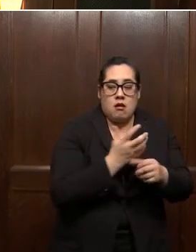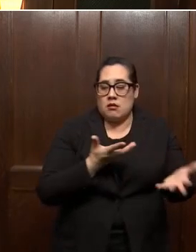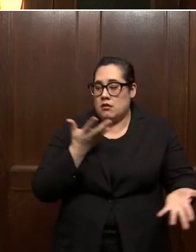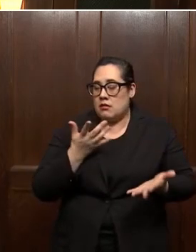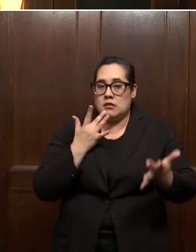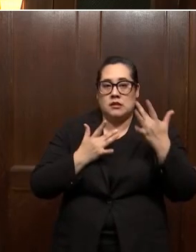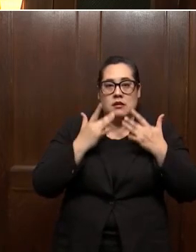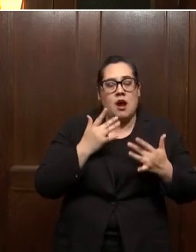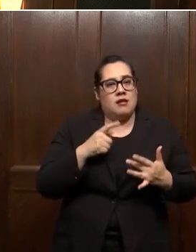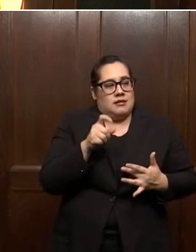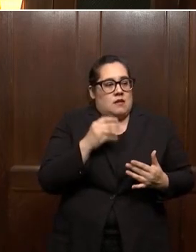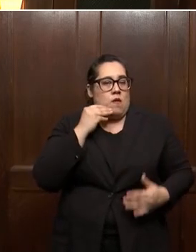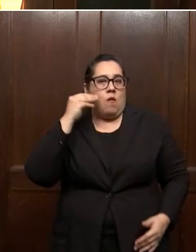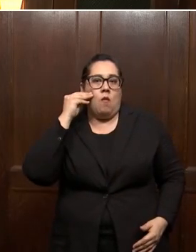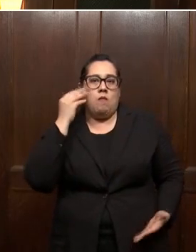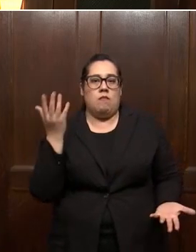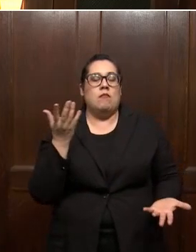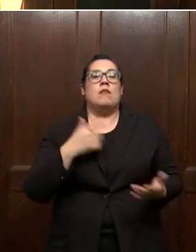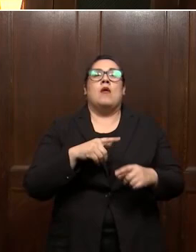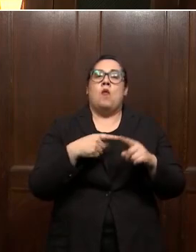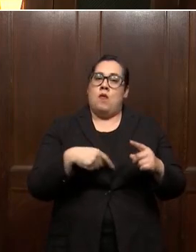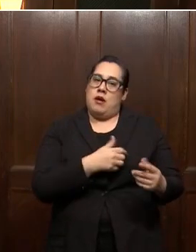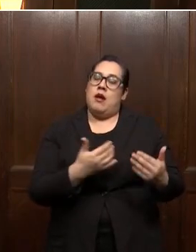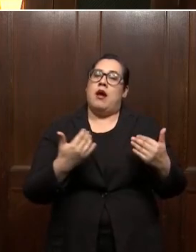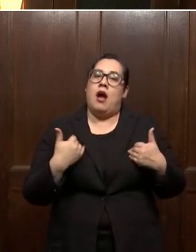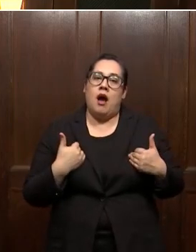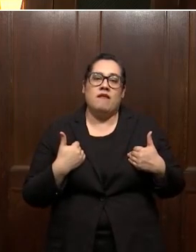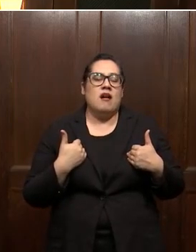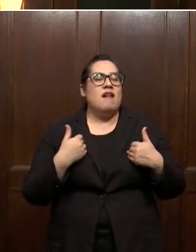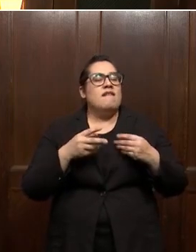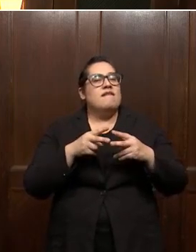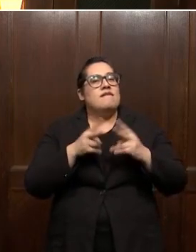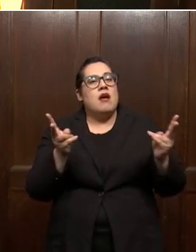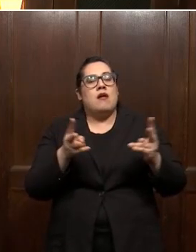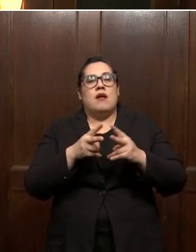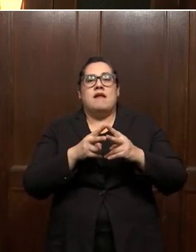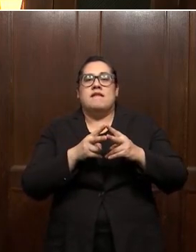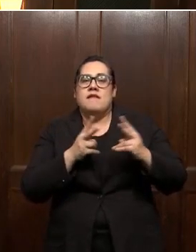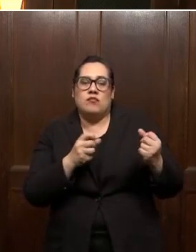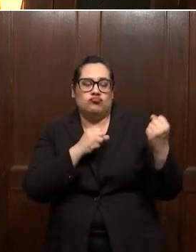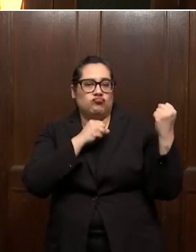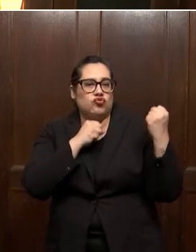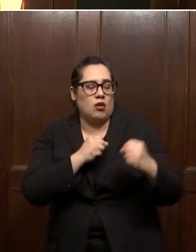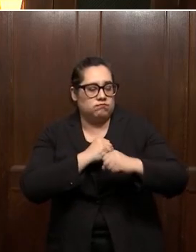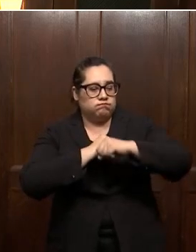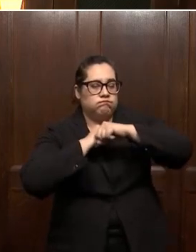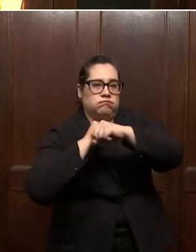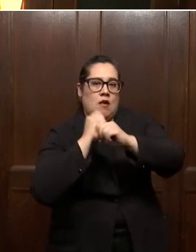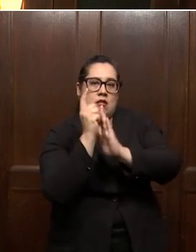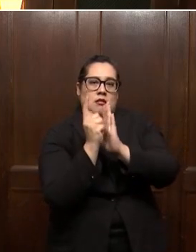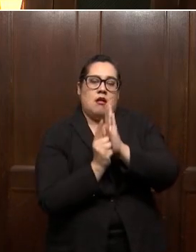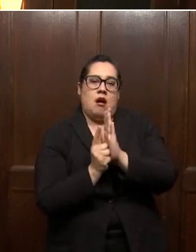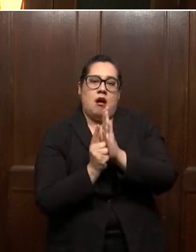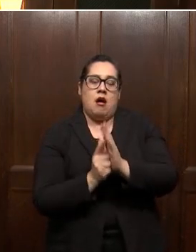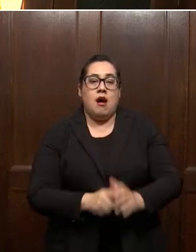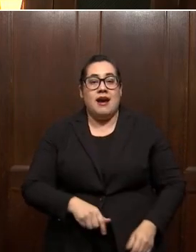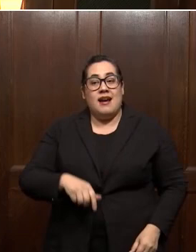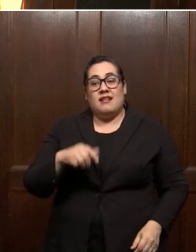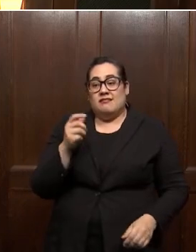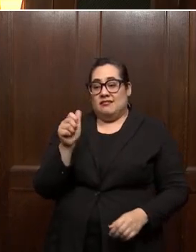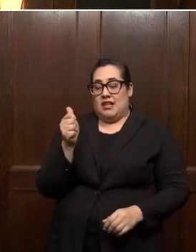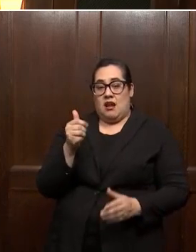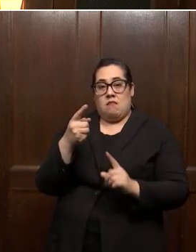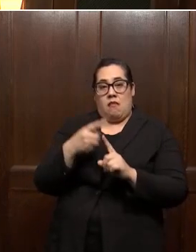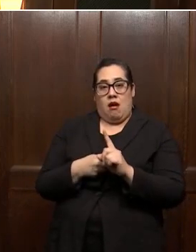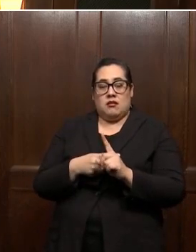necesitamos un hogar. Tenemos la ley más generosa en los Estados Unidos, 10 meses para pagar